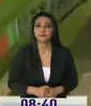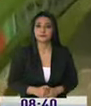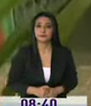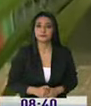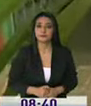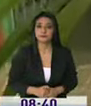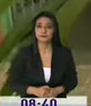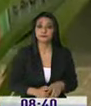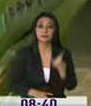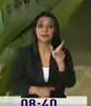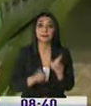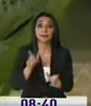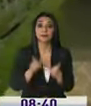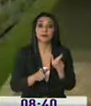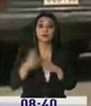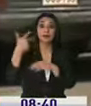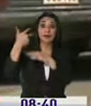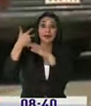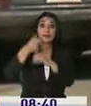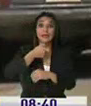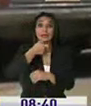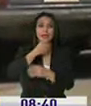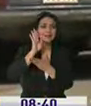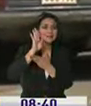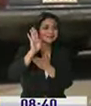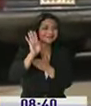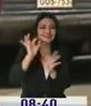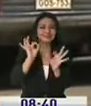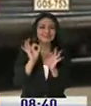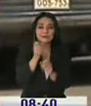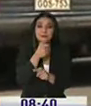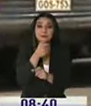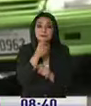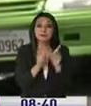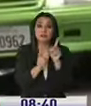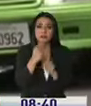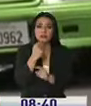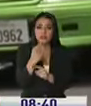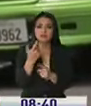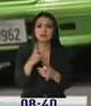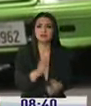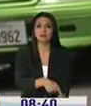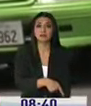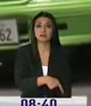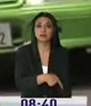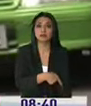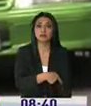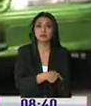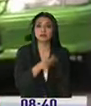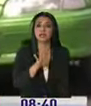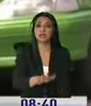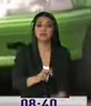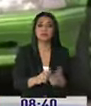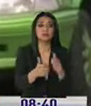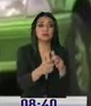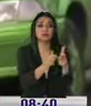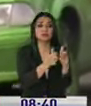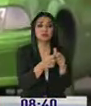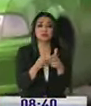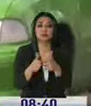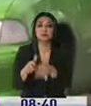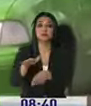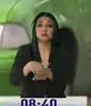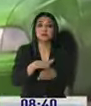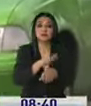Aunque prefieren callar ante la cámara, son muchos los habitantes que refieren haberse acostumbrado a los constantes problemas que